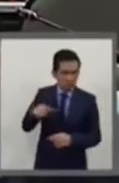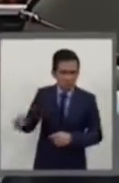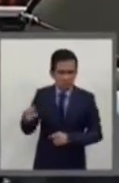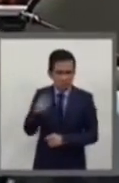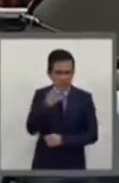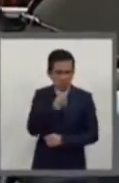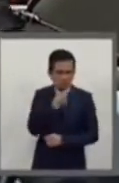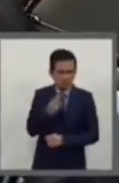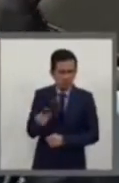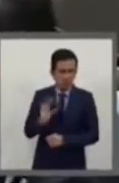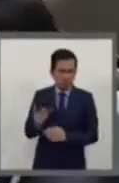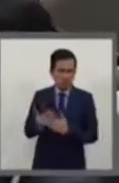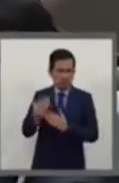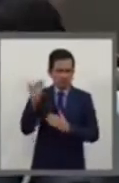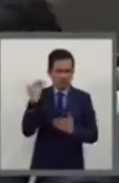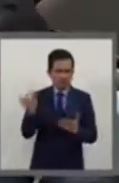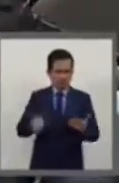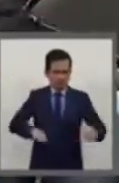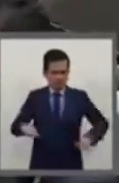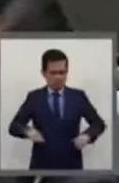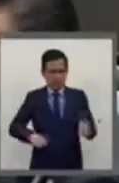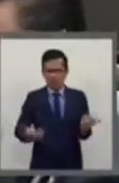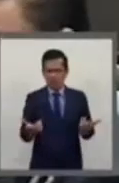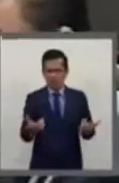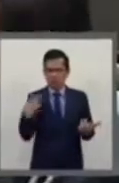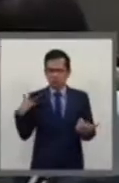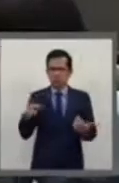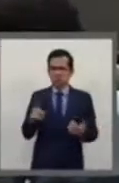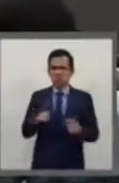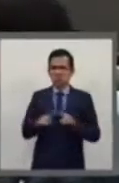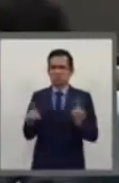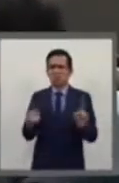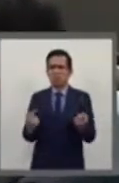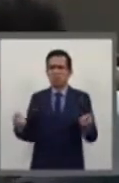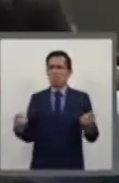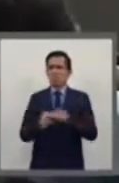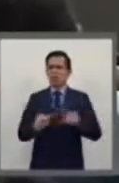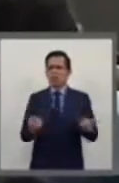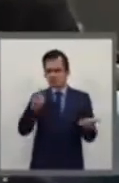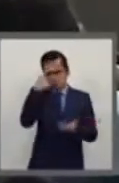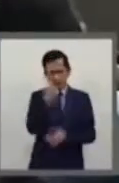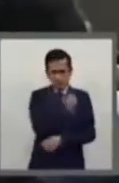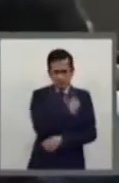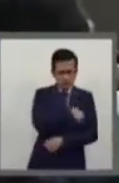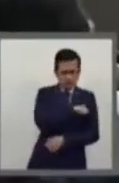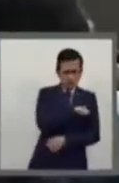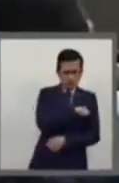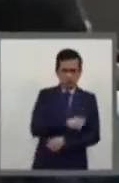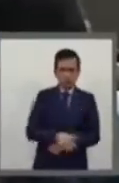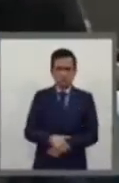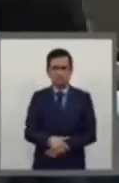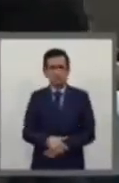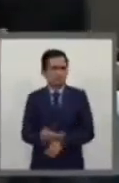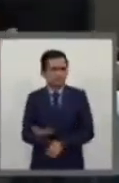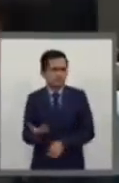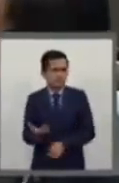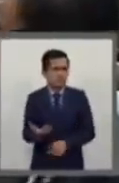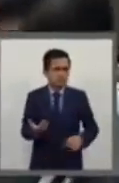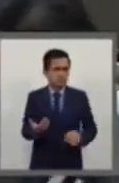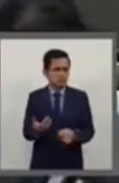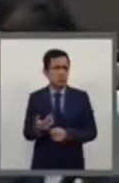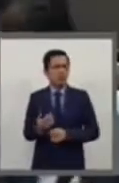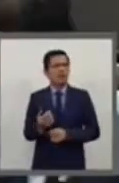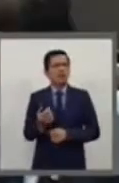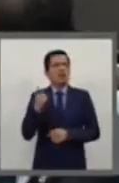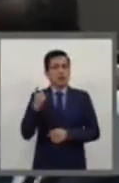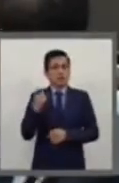actividades que son contraproducentes para la salud de nuestra sociedad. Contrariamente a lo que ha